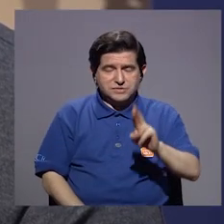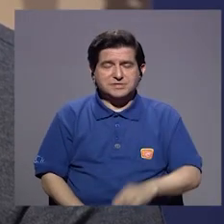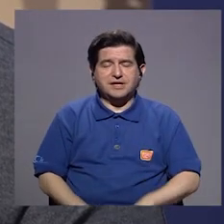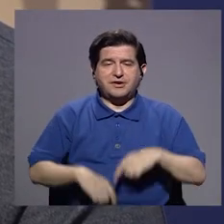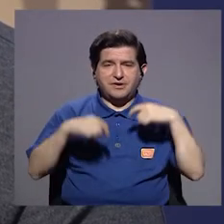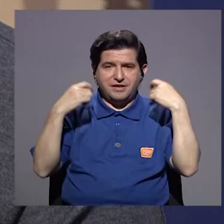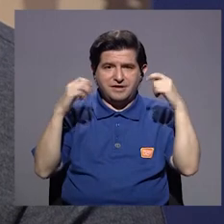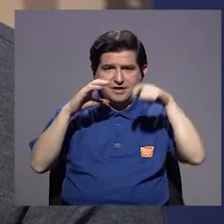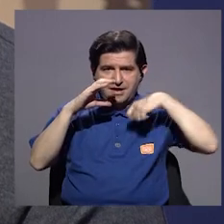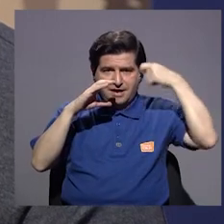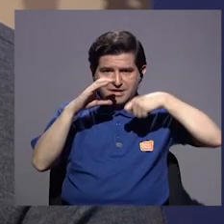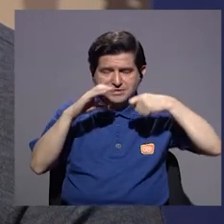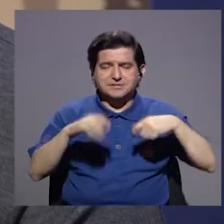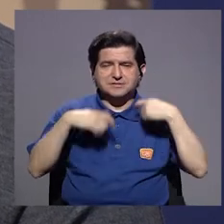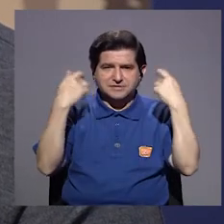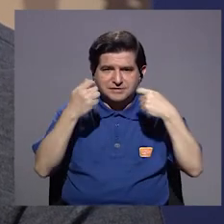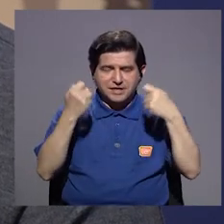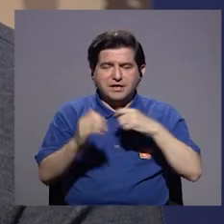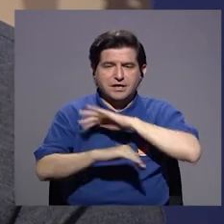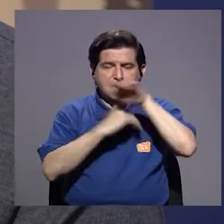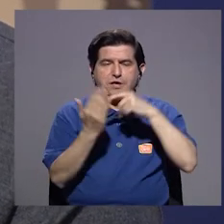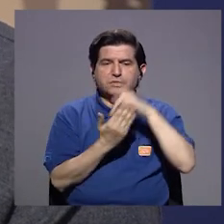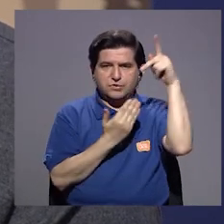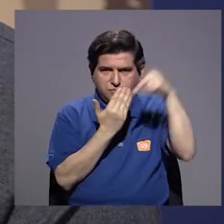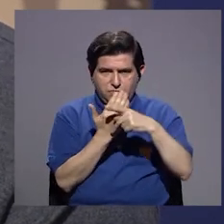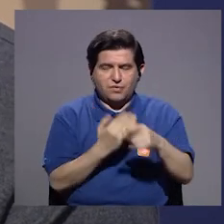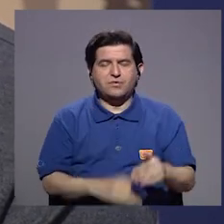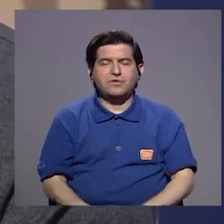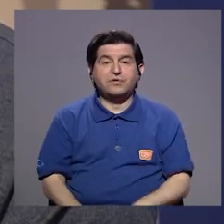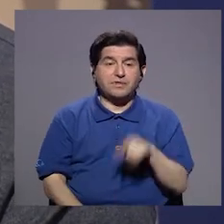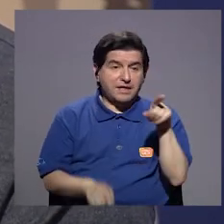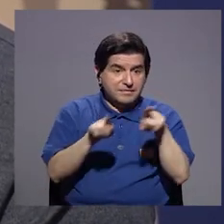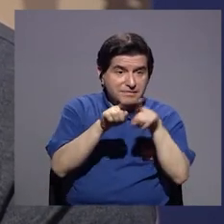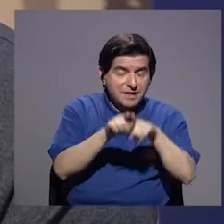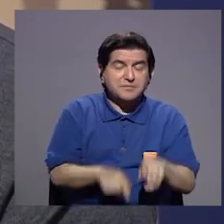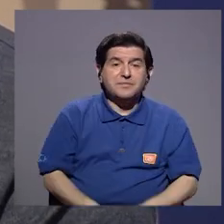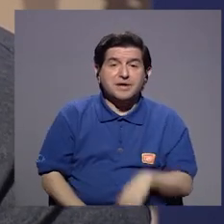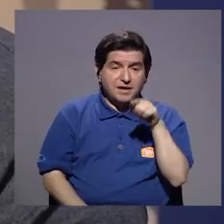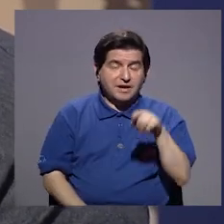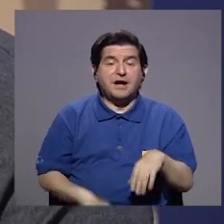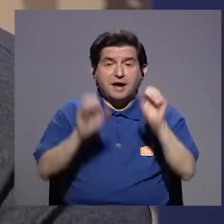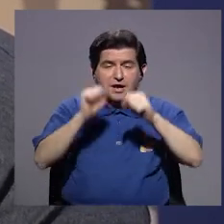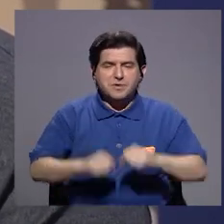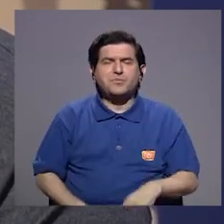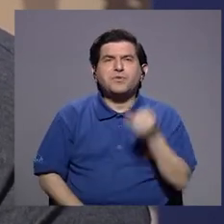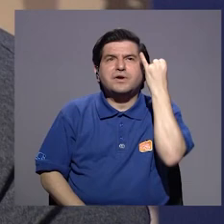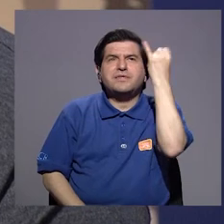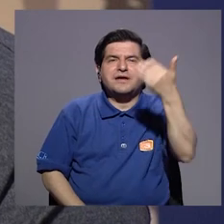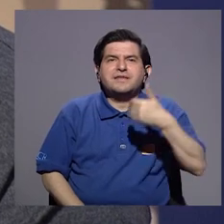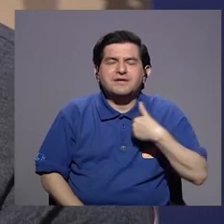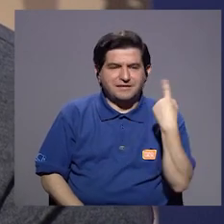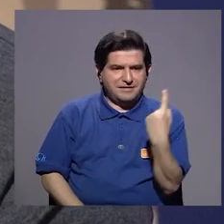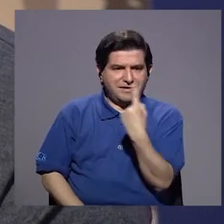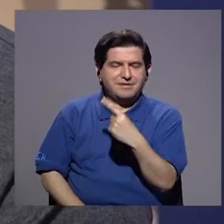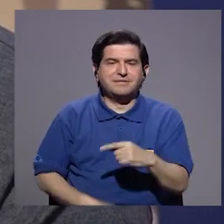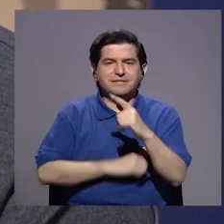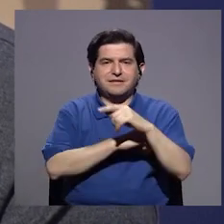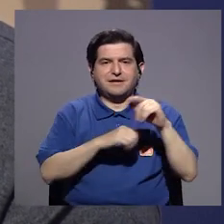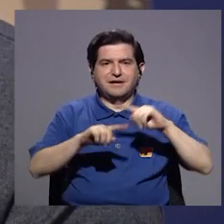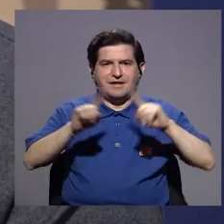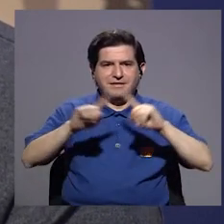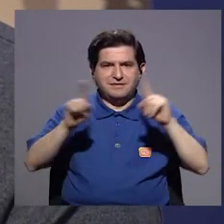costarricacinefest.go.cr, está toda la programación del festival, incluso las películas tienen tráileres y ficha técnica para que puedan hacerse una idea de qué va cada